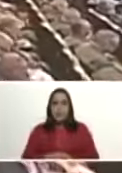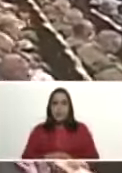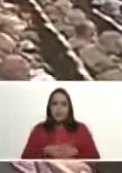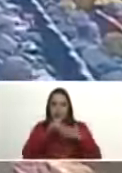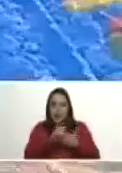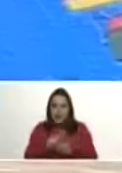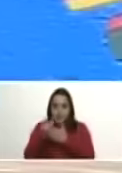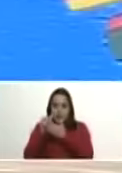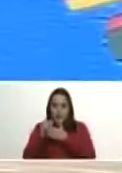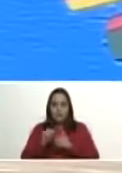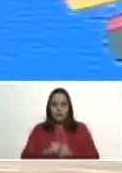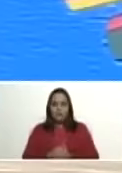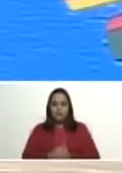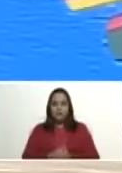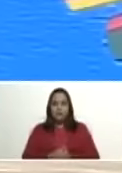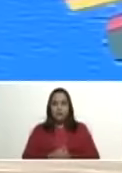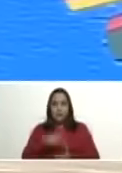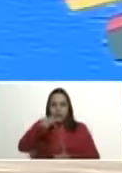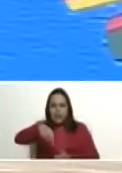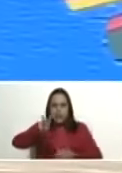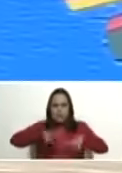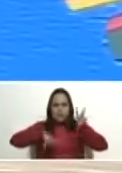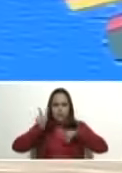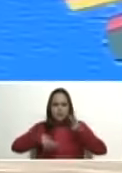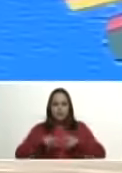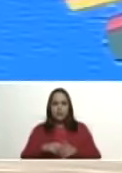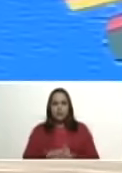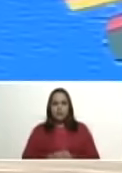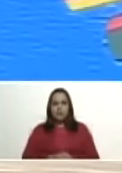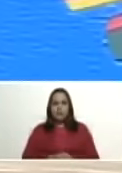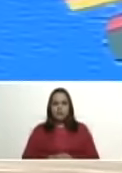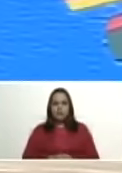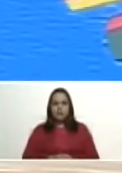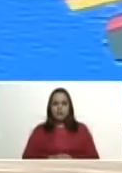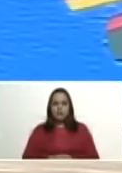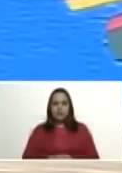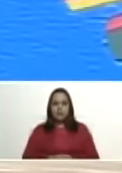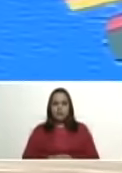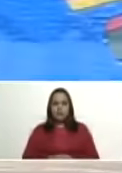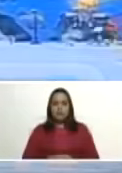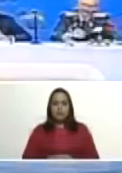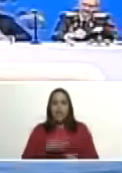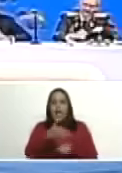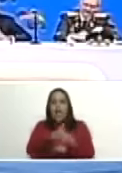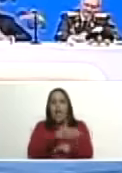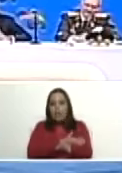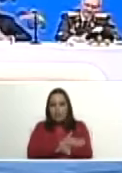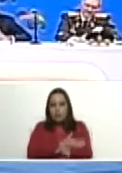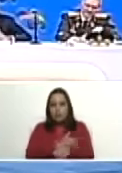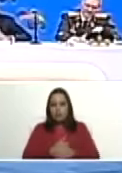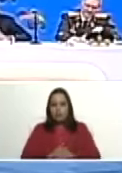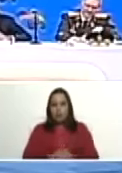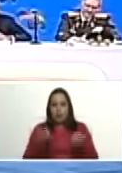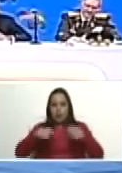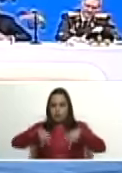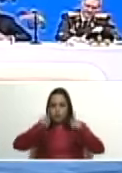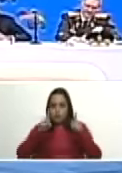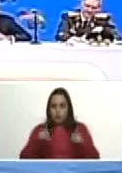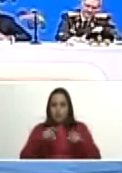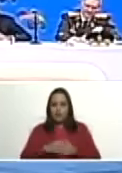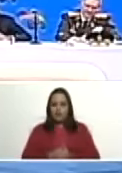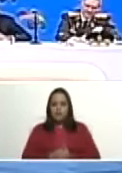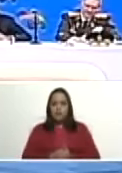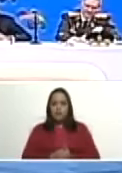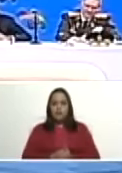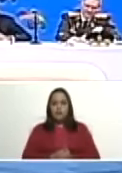encabezar esta exposición. Ya me ha tocado en otras oportunidades